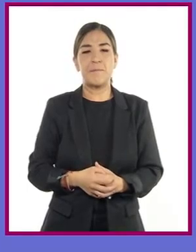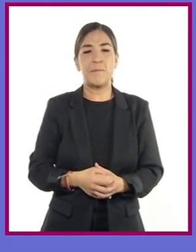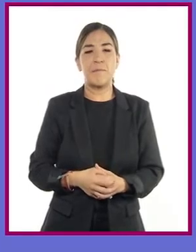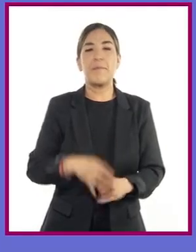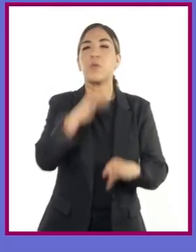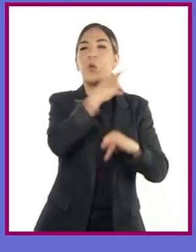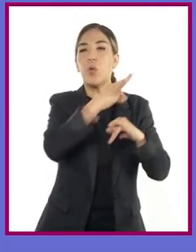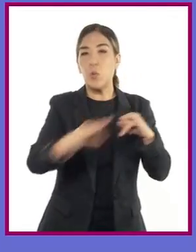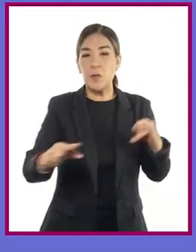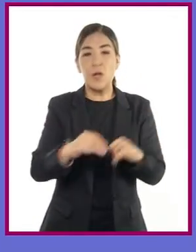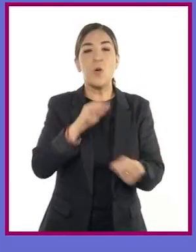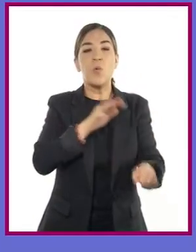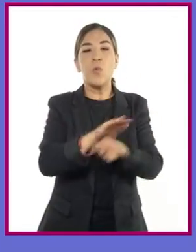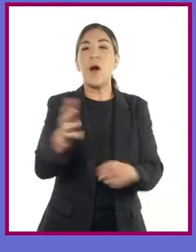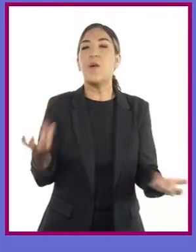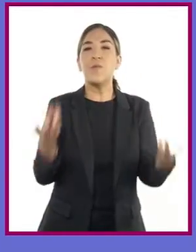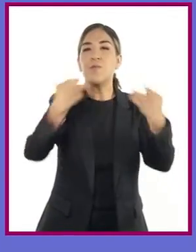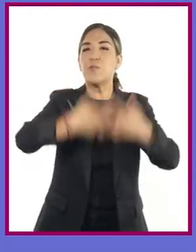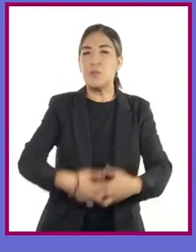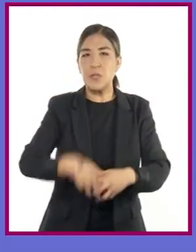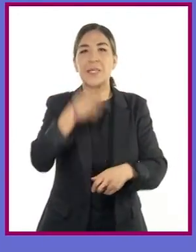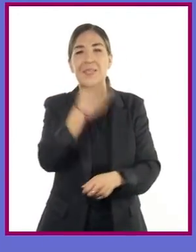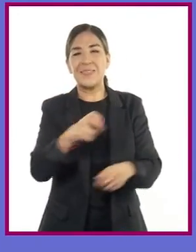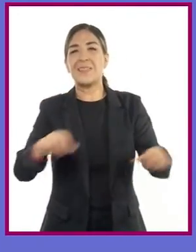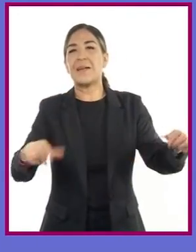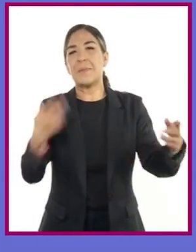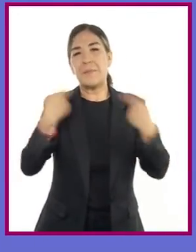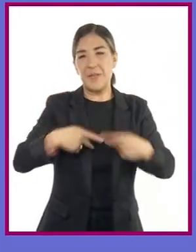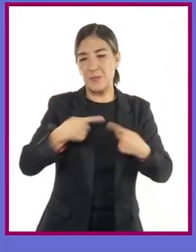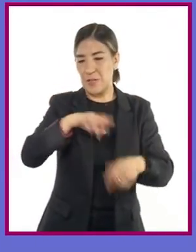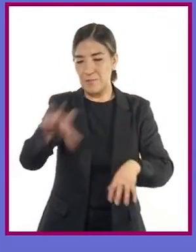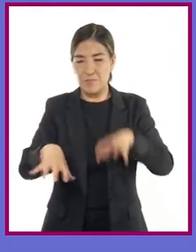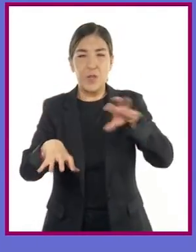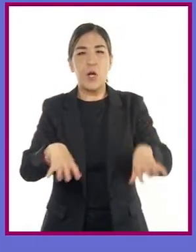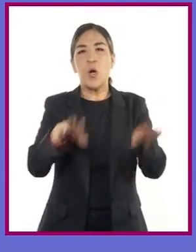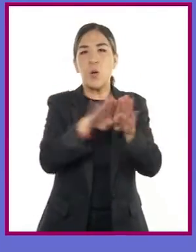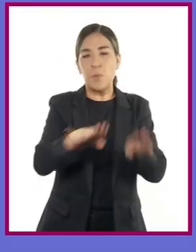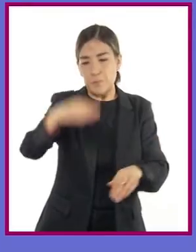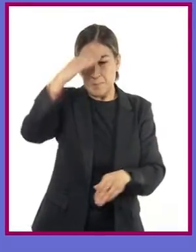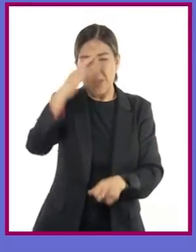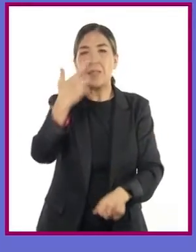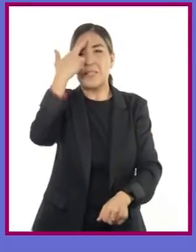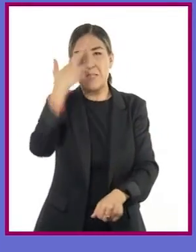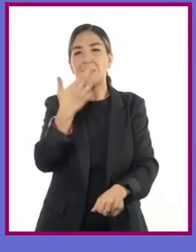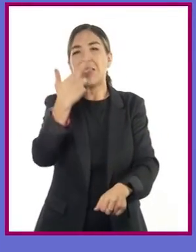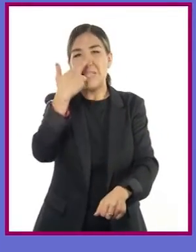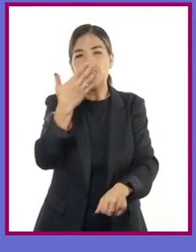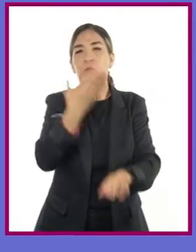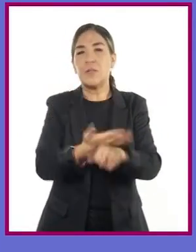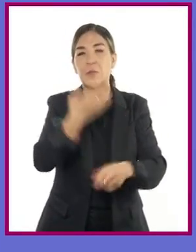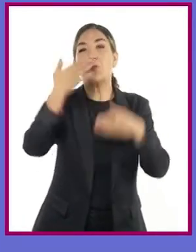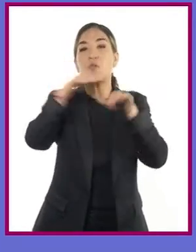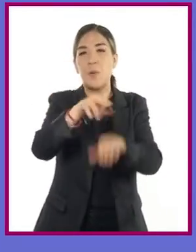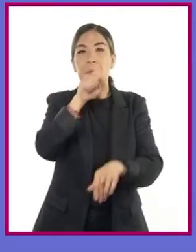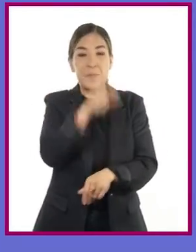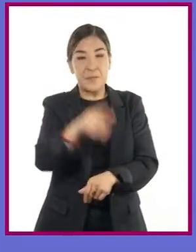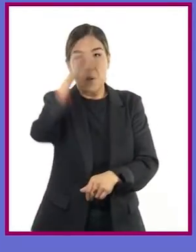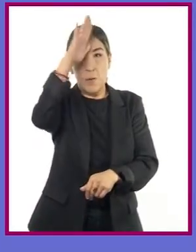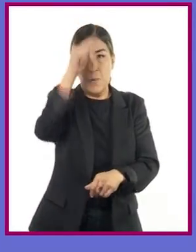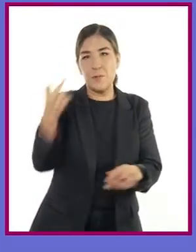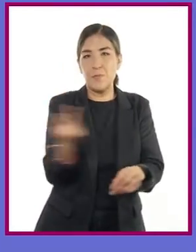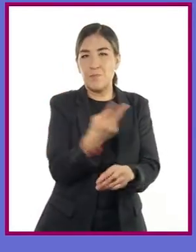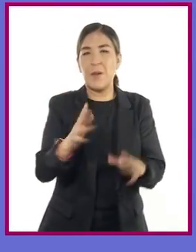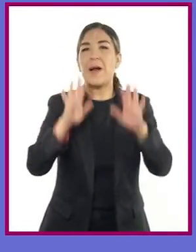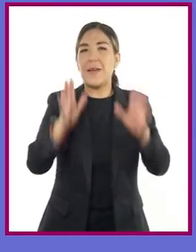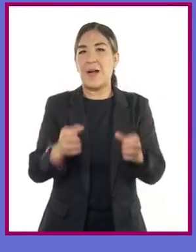Finalmente, otra de sus funciones es lograr que parte y contraparte tomen conciencia y responsabilidad sobre los acuerdos que ellos mismos establecen.